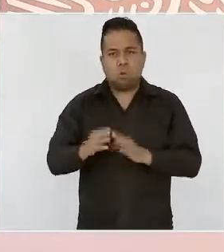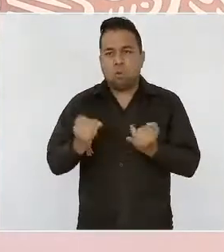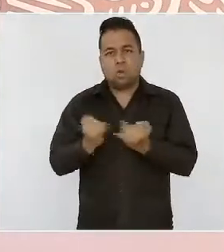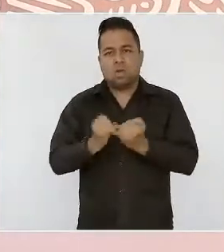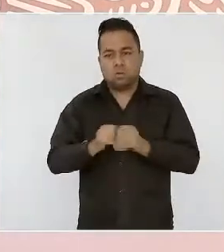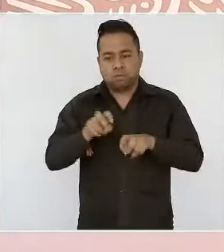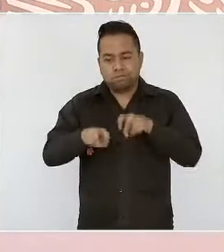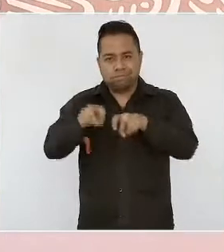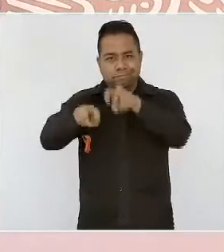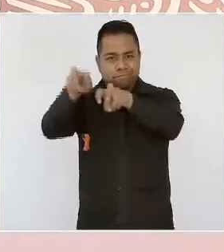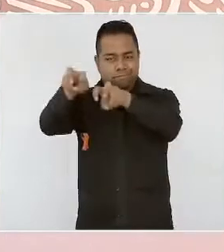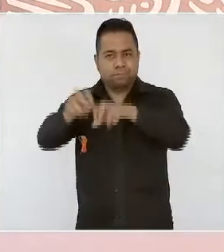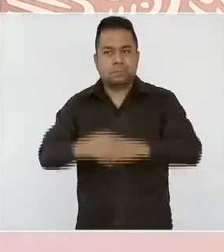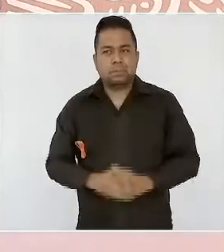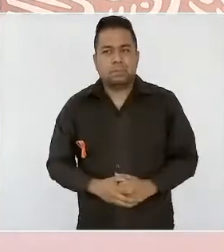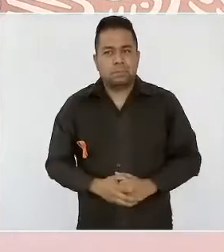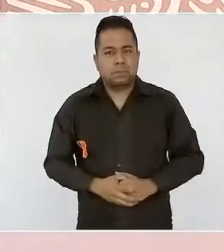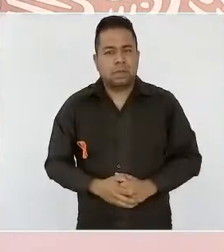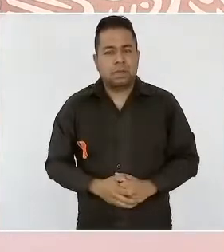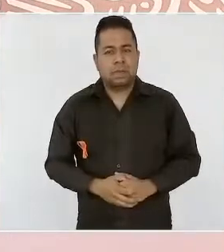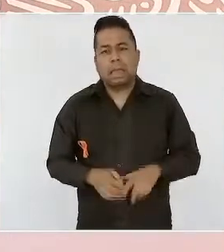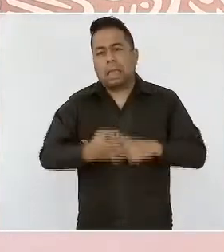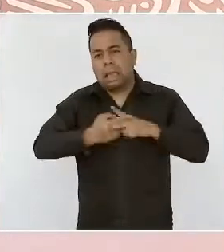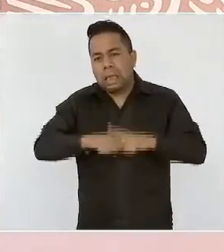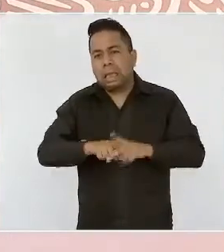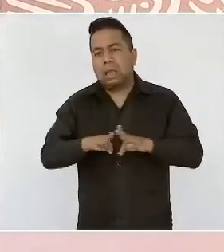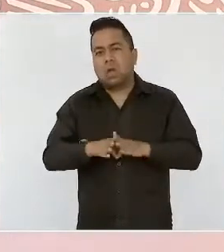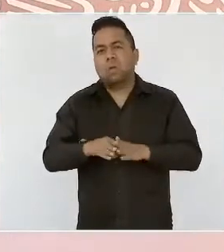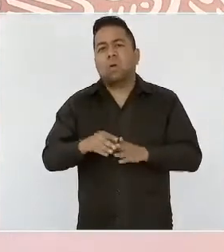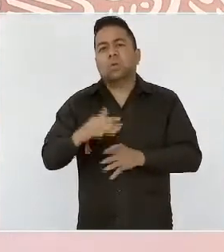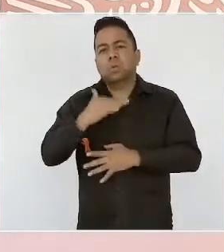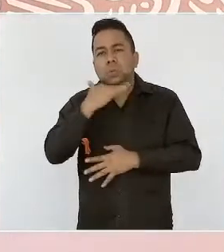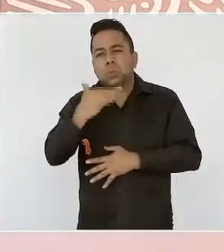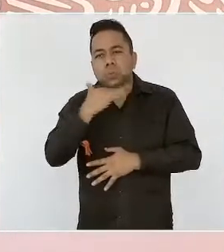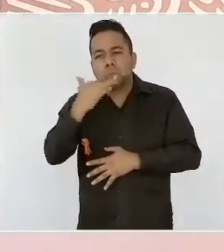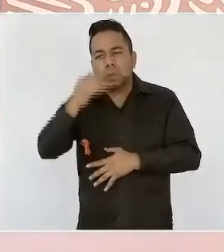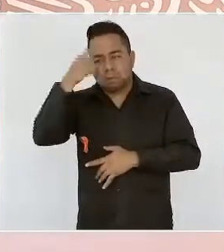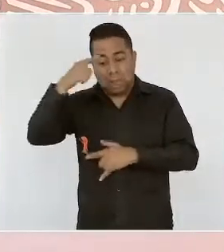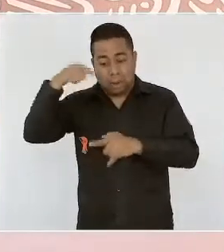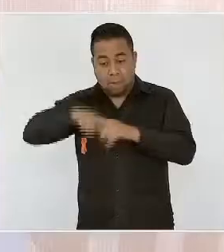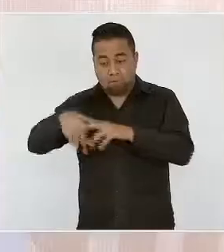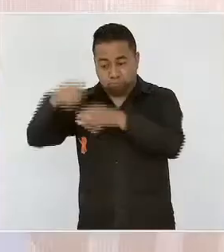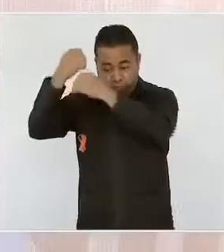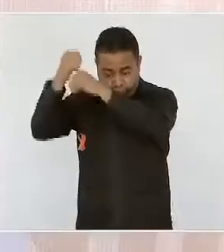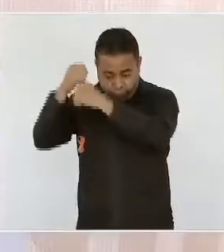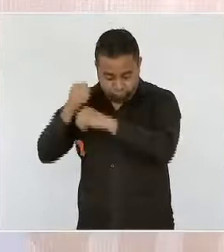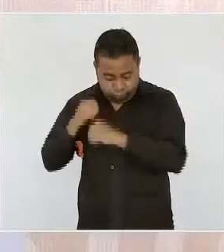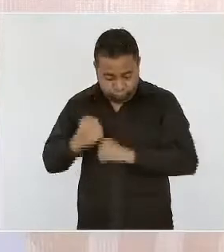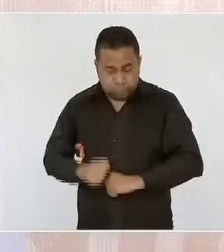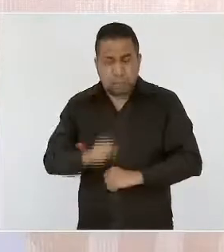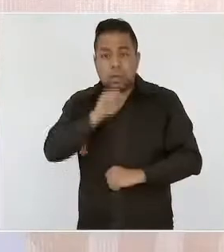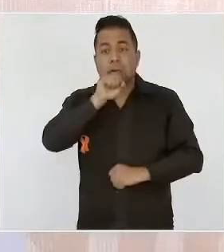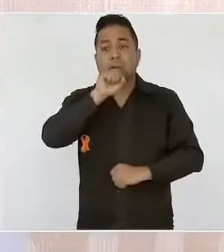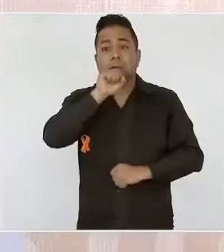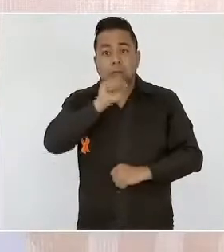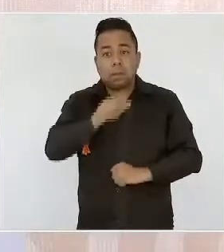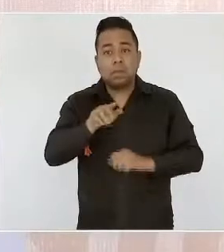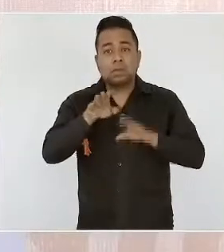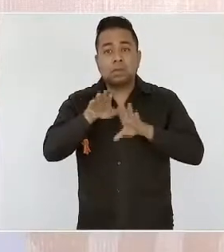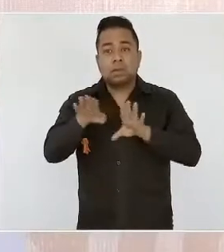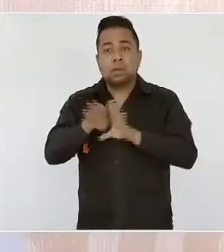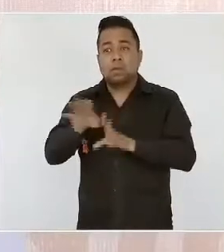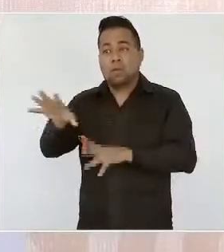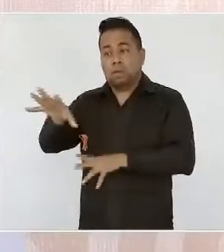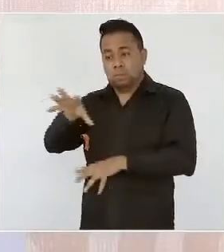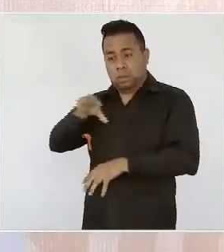escaleras, ¿no? Se va empujando el polvo hacia abajo. Pero esto aplica también respecto de la